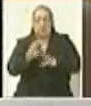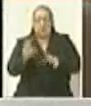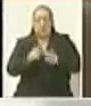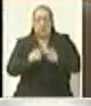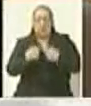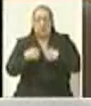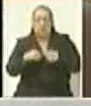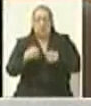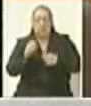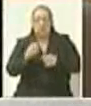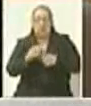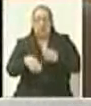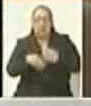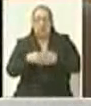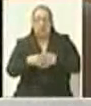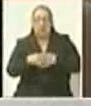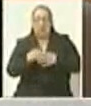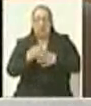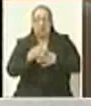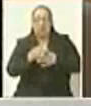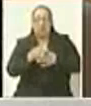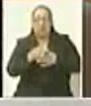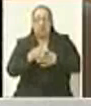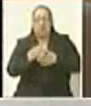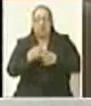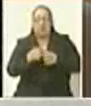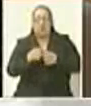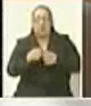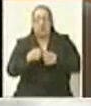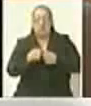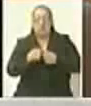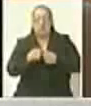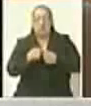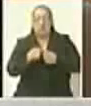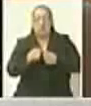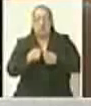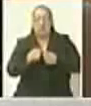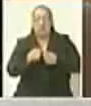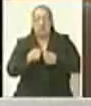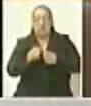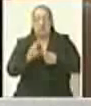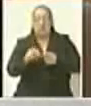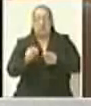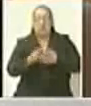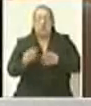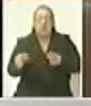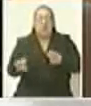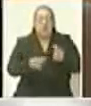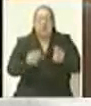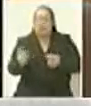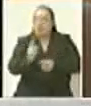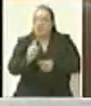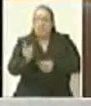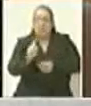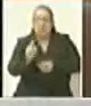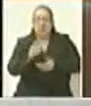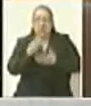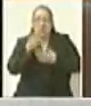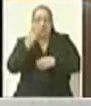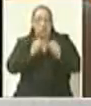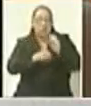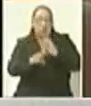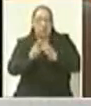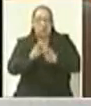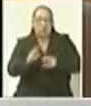permito decirles que en torno a la defensa del agua y la vida, digo no a la improvisación, señor presidente, no a la contaminación del